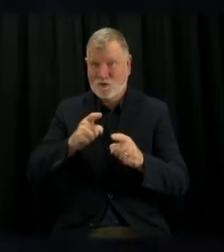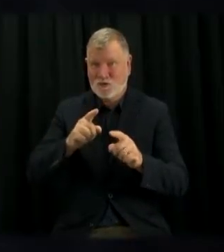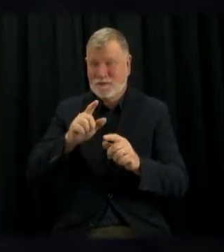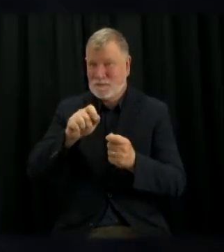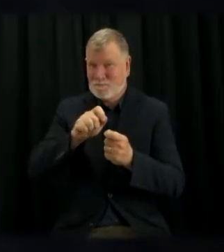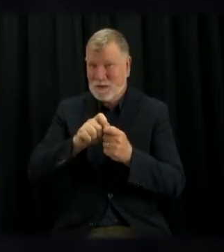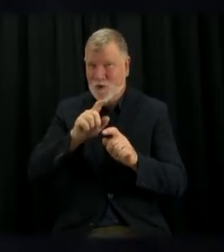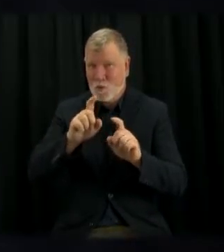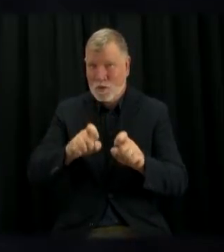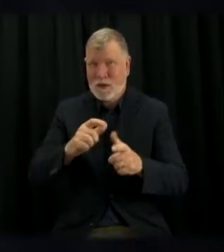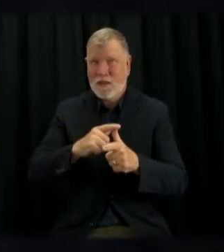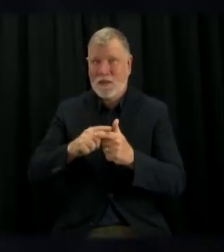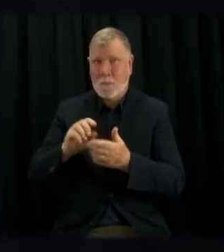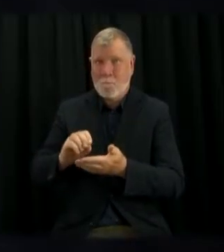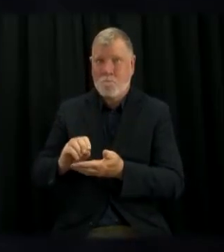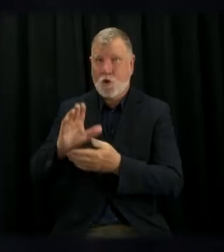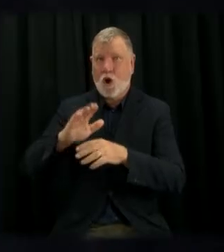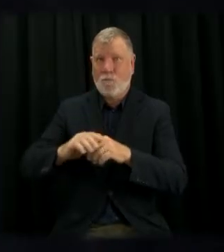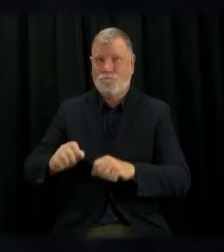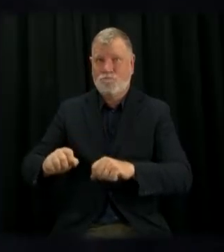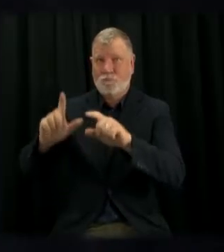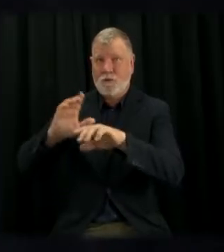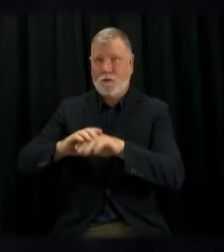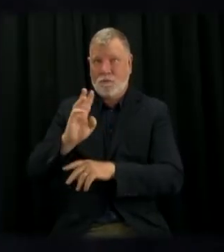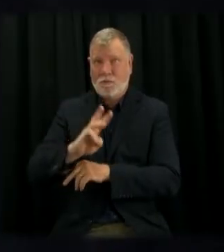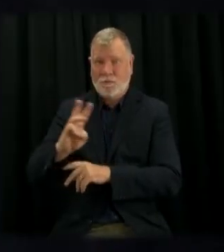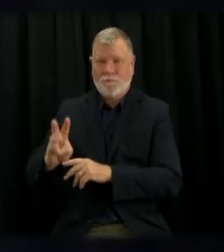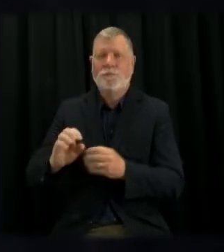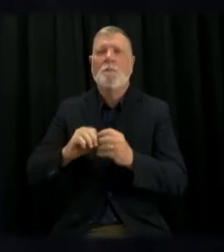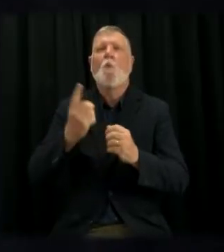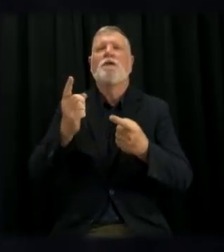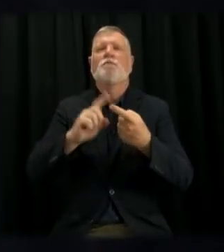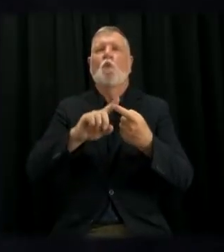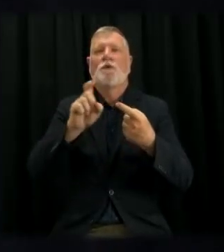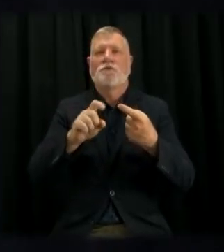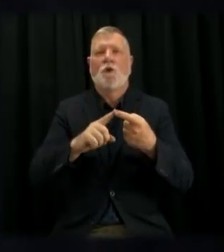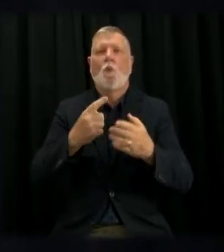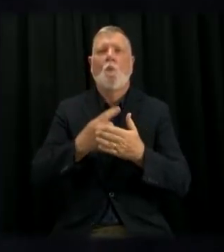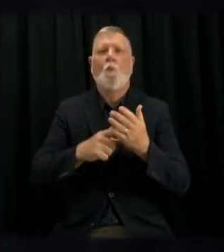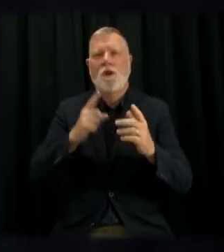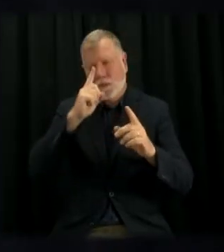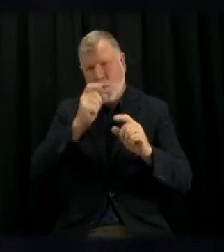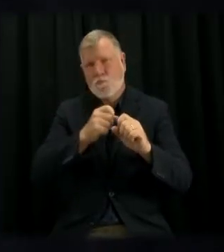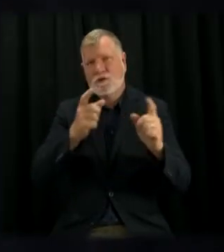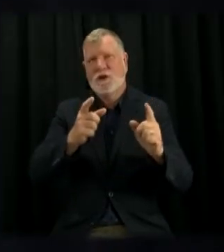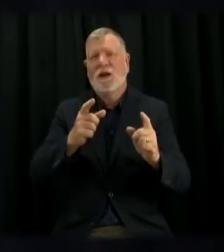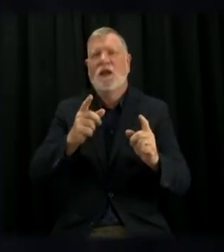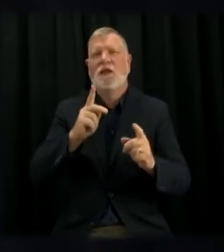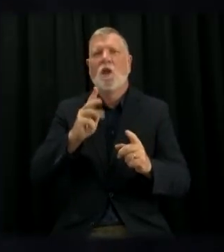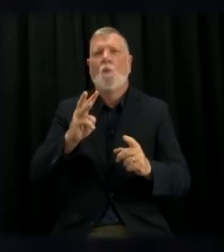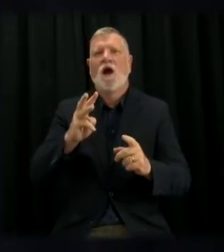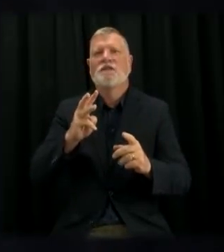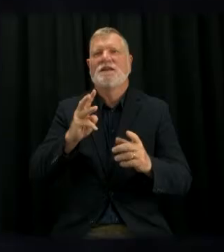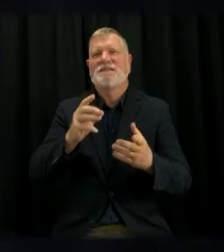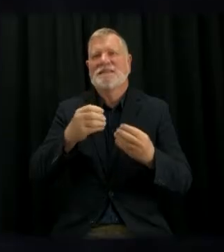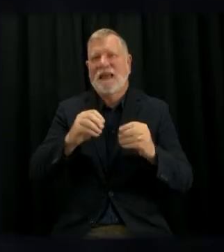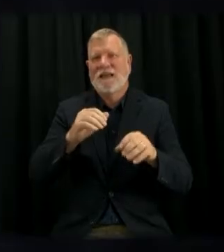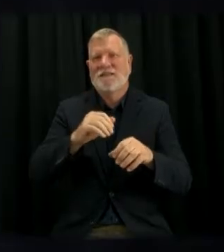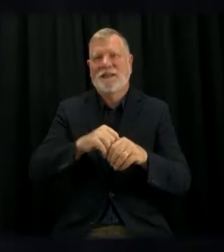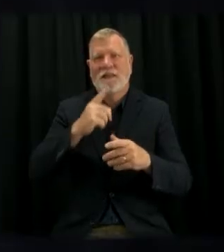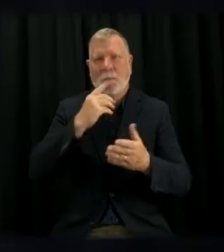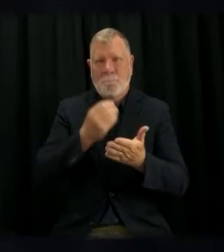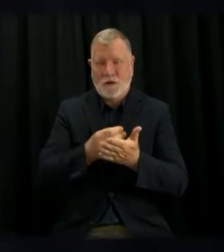conseguir contestaciones para las preguntas específicas y después referirlas. Primero, ¿cuáles son la venta de kilowatts y generación